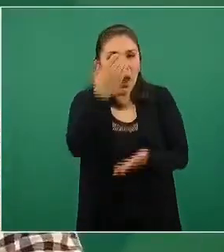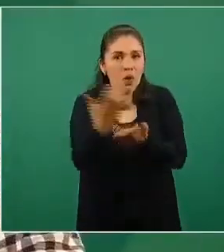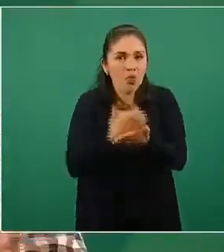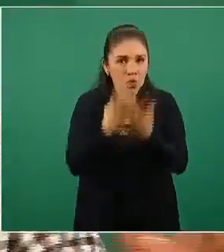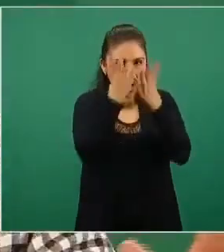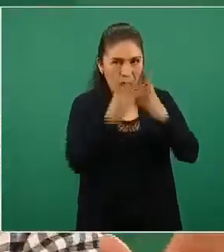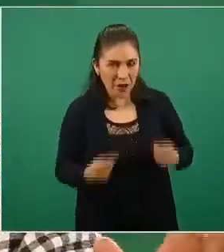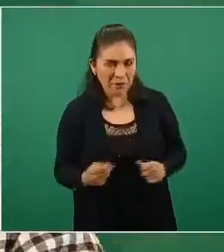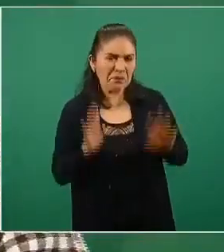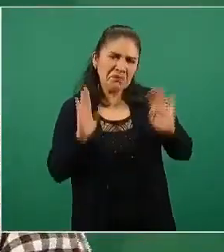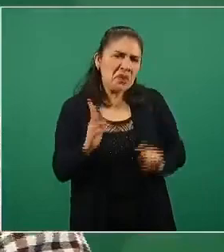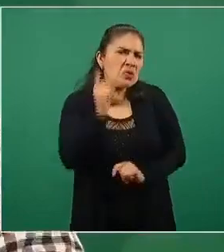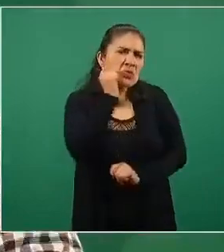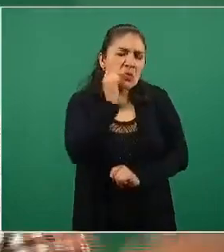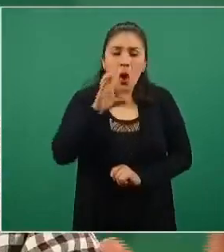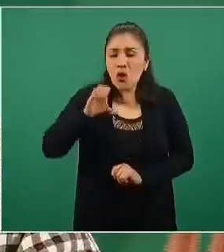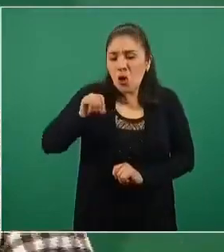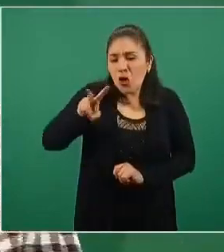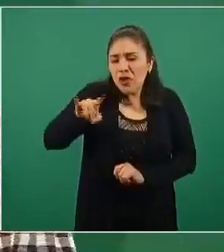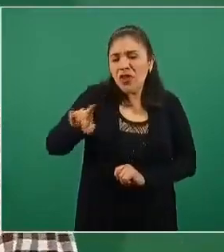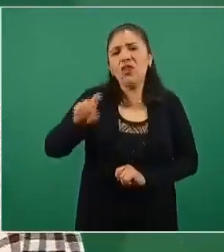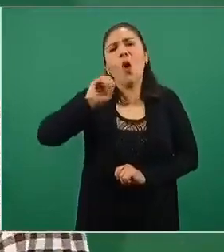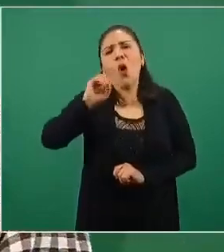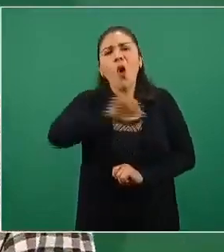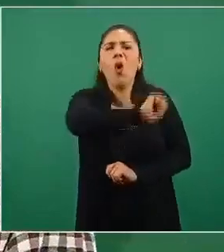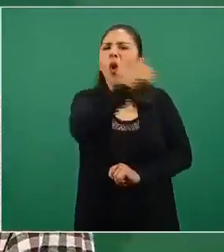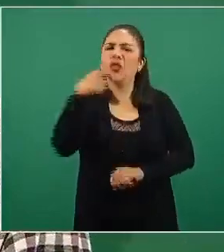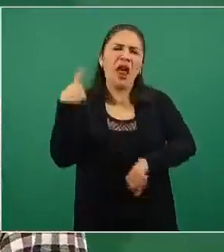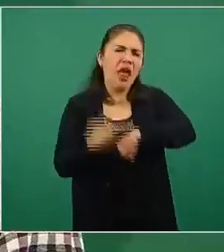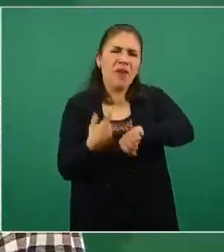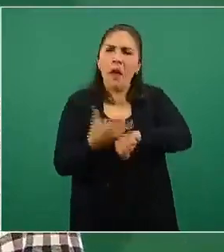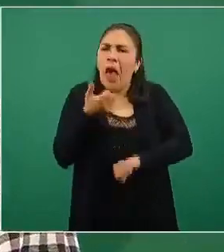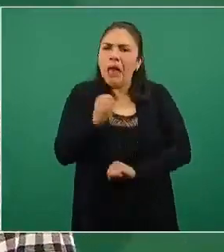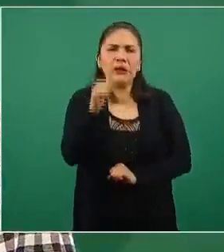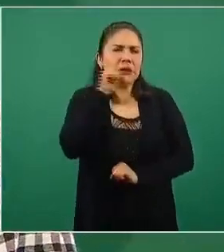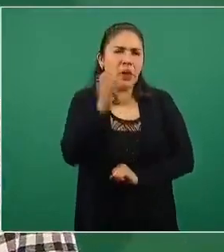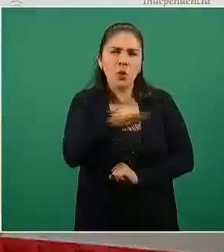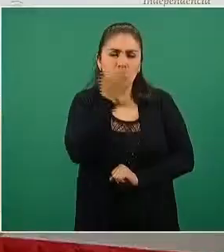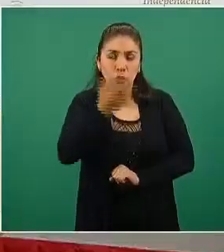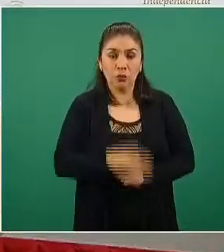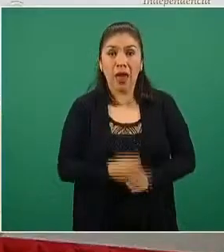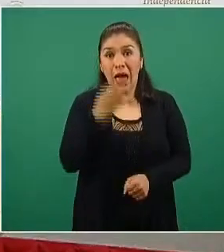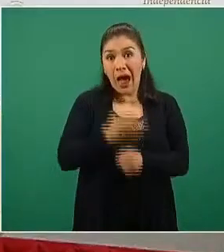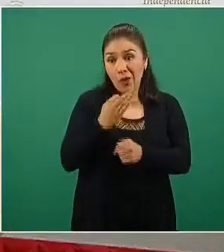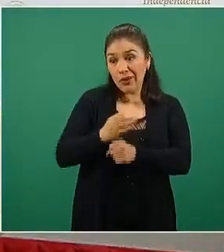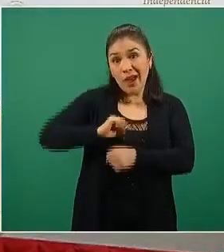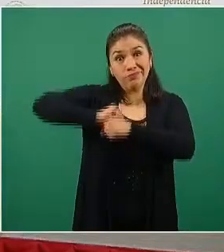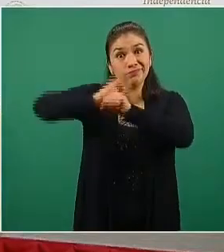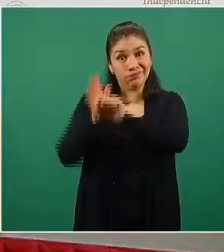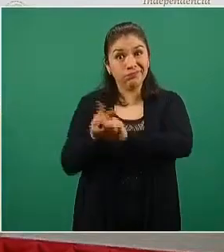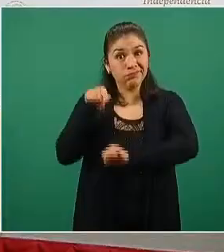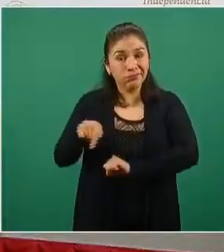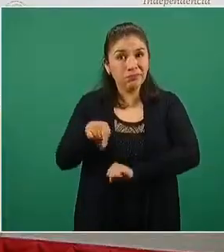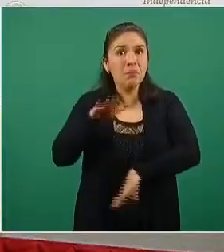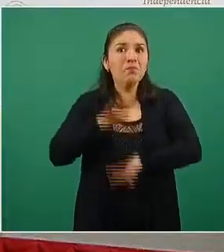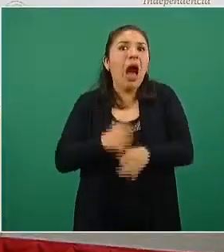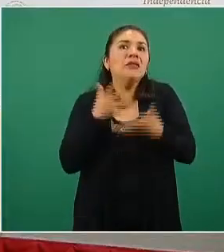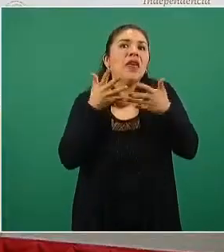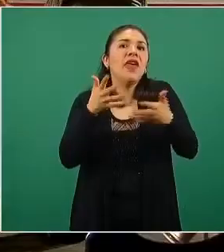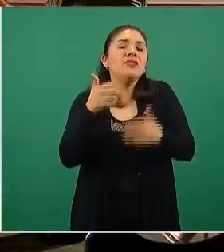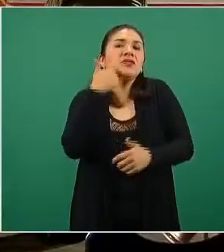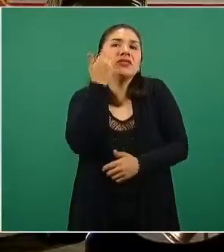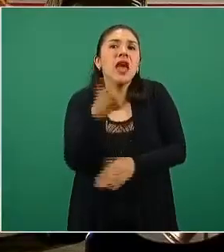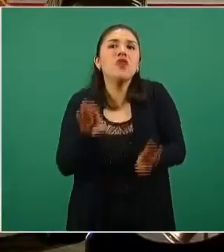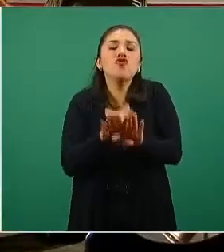Esto, independientemente de COVID, siempre se hace así. Durante la epidemia de COVID ha habido una enorme aspiración de